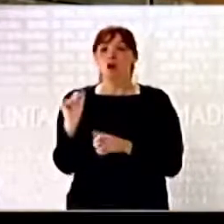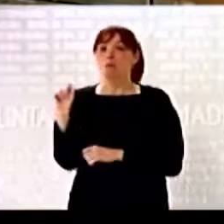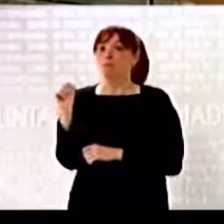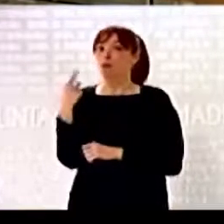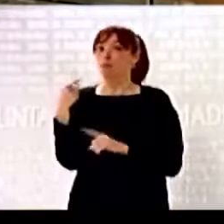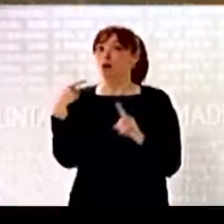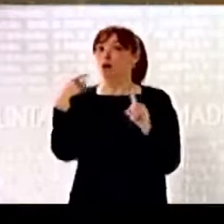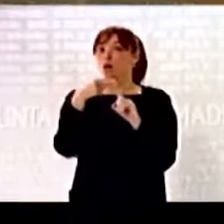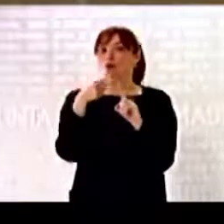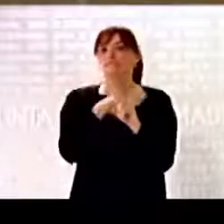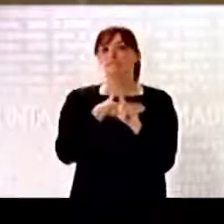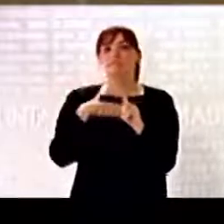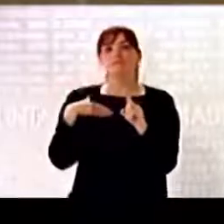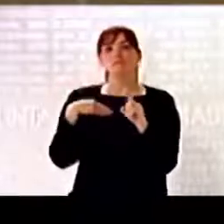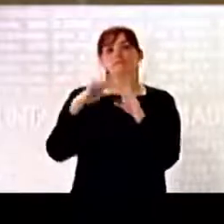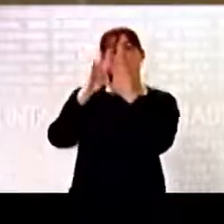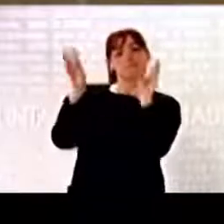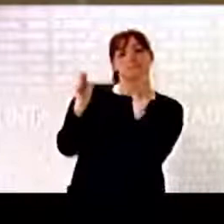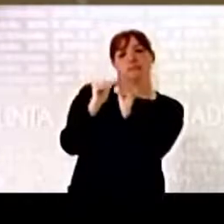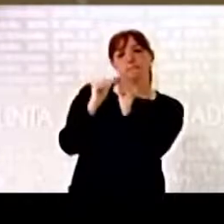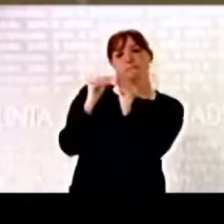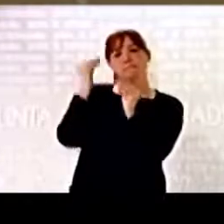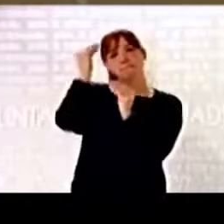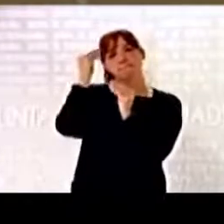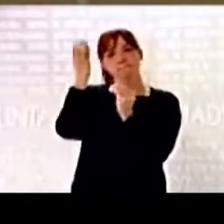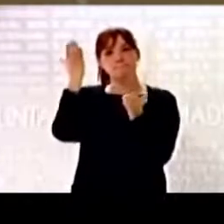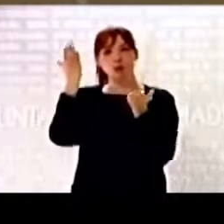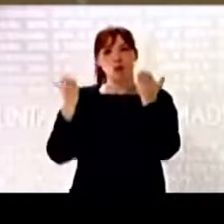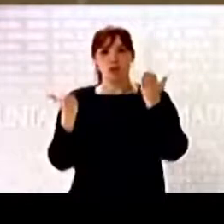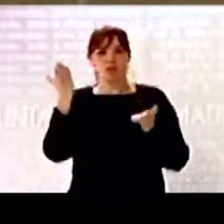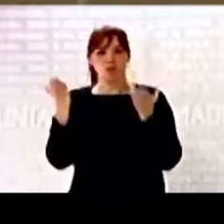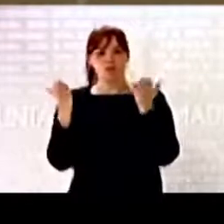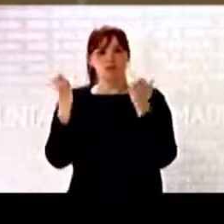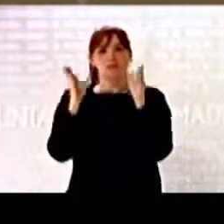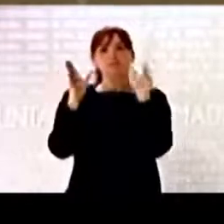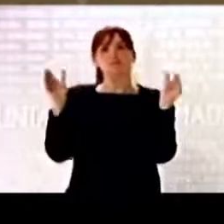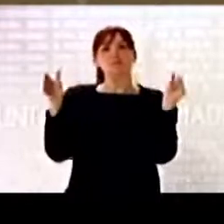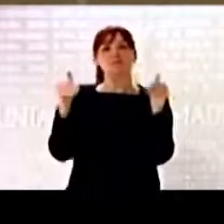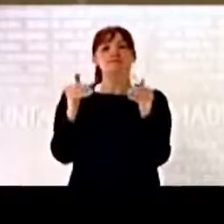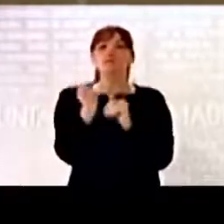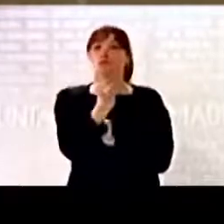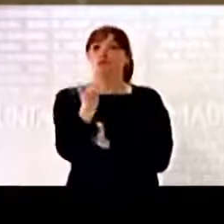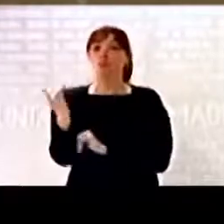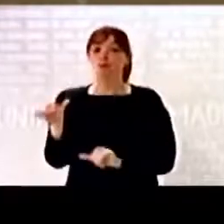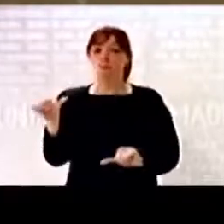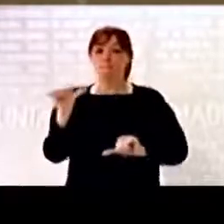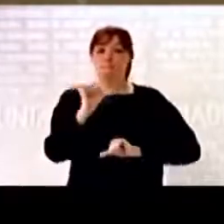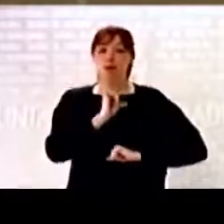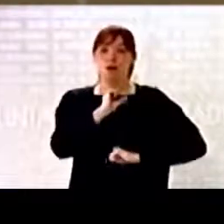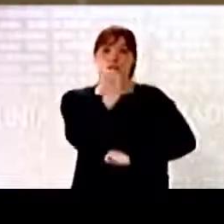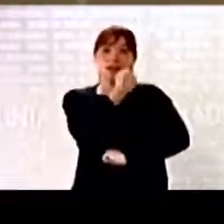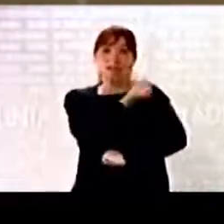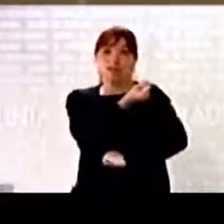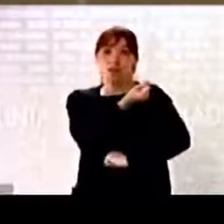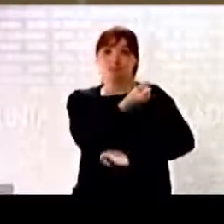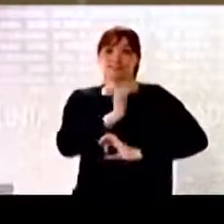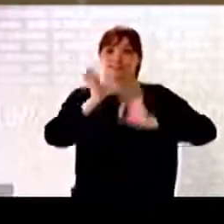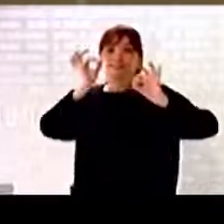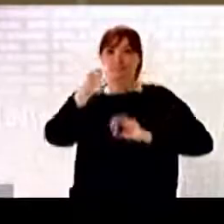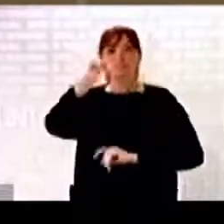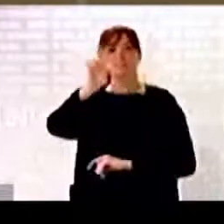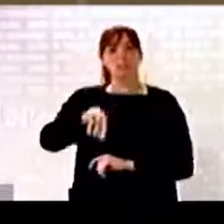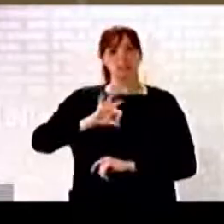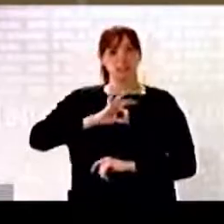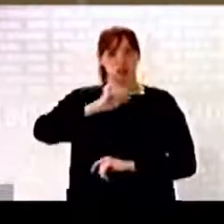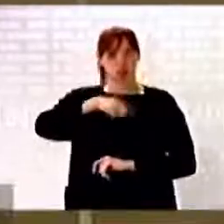queríamos hacer una valoración sobre los datos de paro registrado del mes de enero que hoy